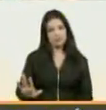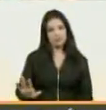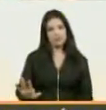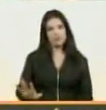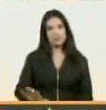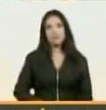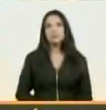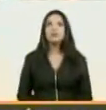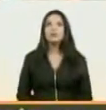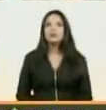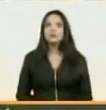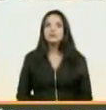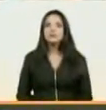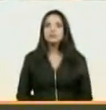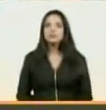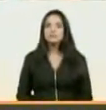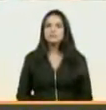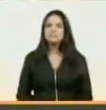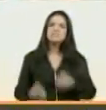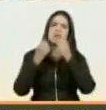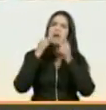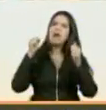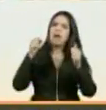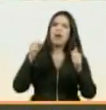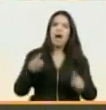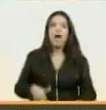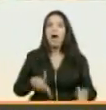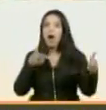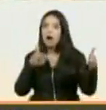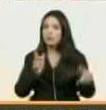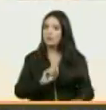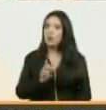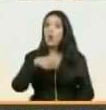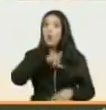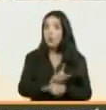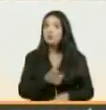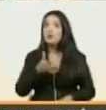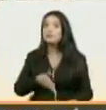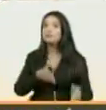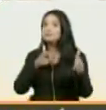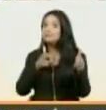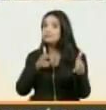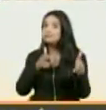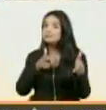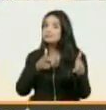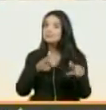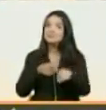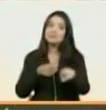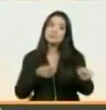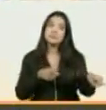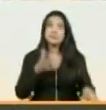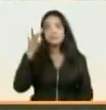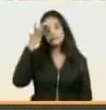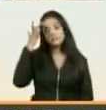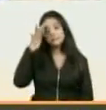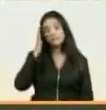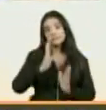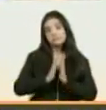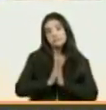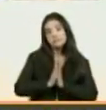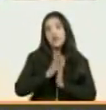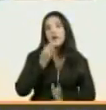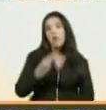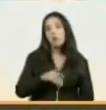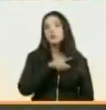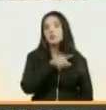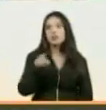que en las manifestaciones se utilizan armas. Los únicos que van armados son los santos castos puros e impolutos jóvenes que ustedes